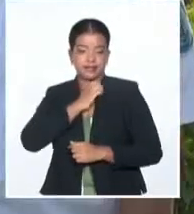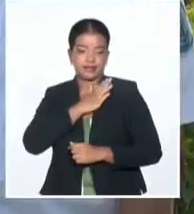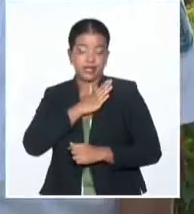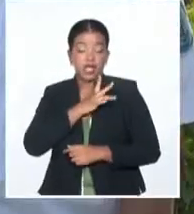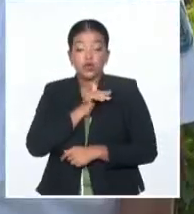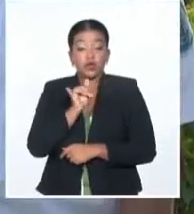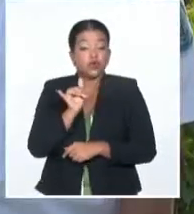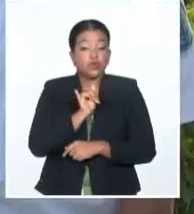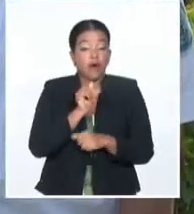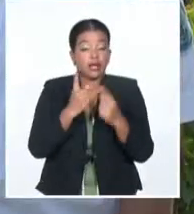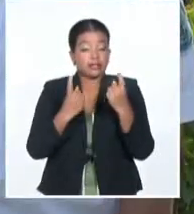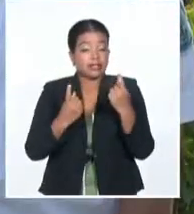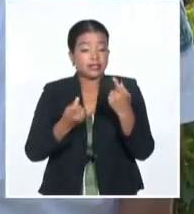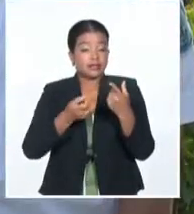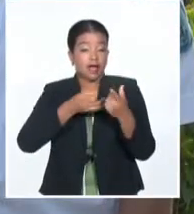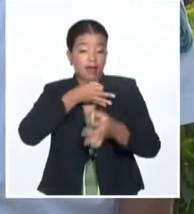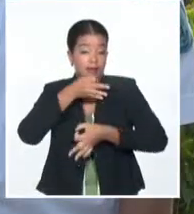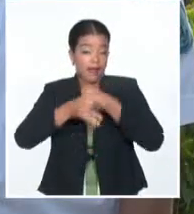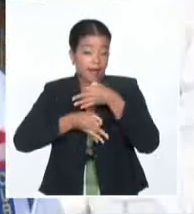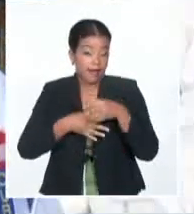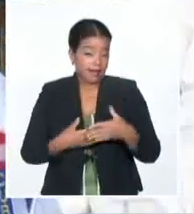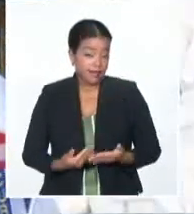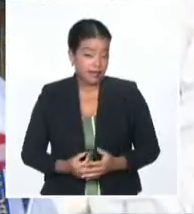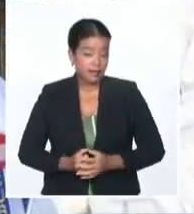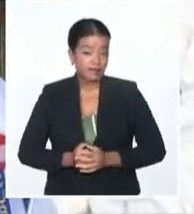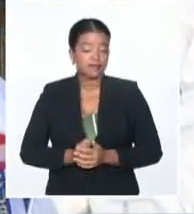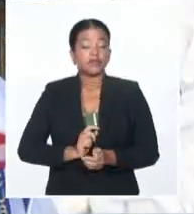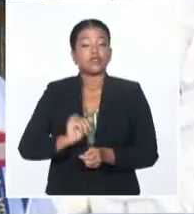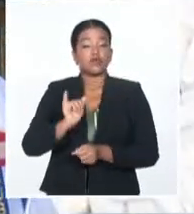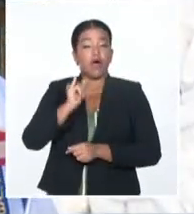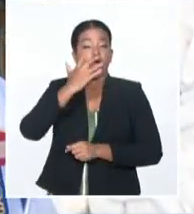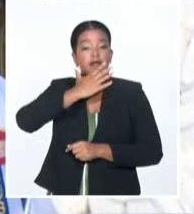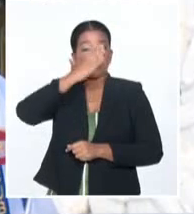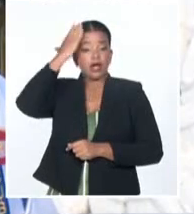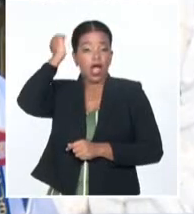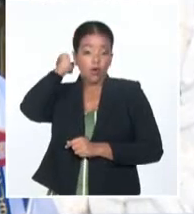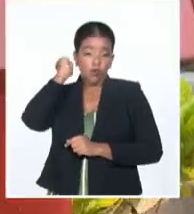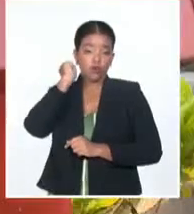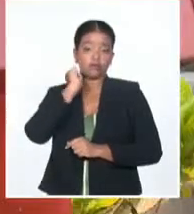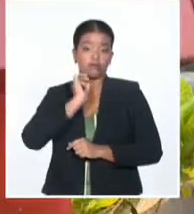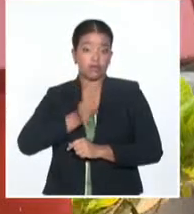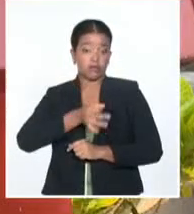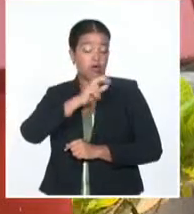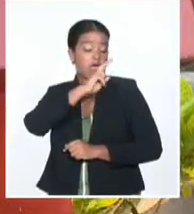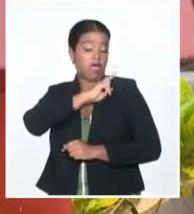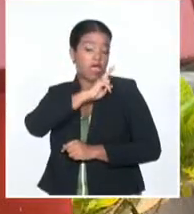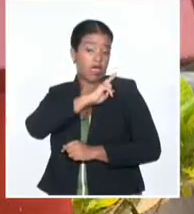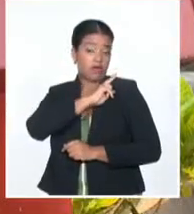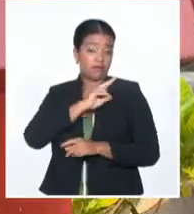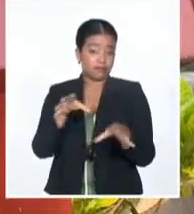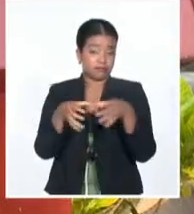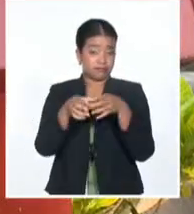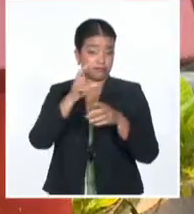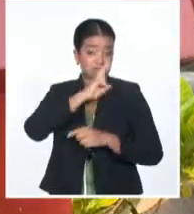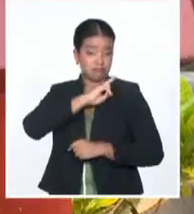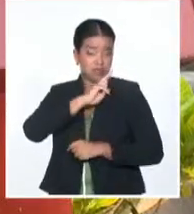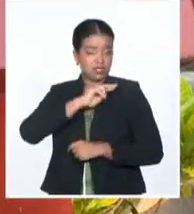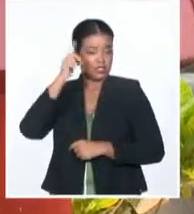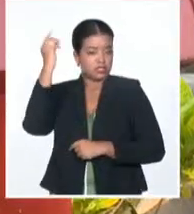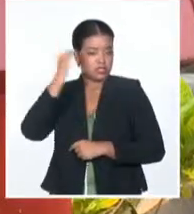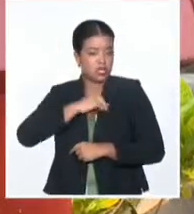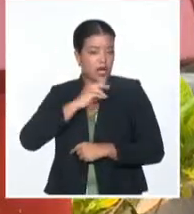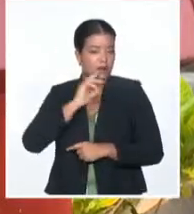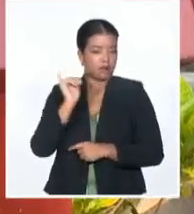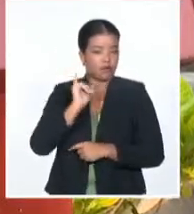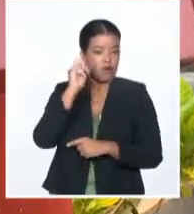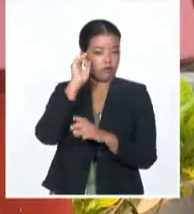resulta necesario destacar al general de ejército Raúl Castro Ruz, quien como jefe militar supo aplicar de manera creadora